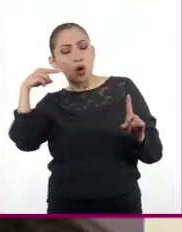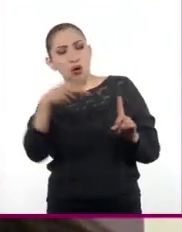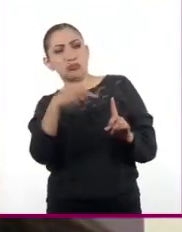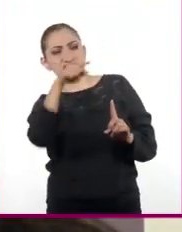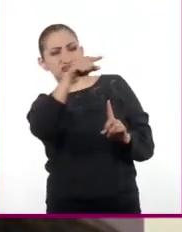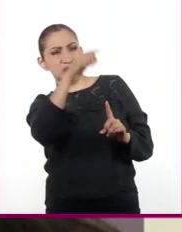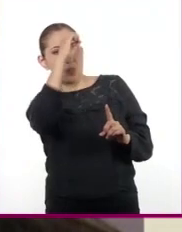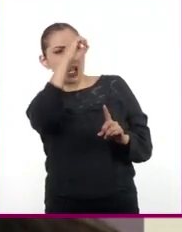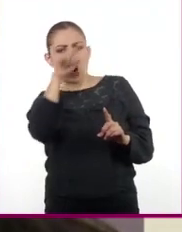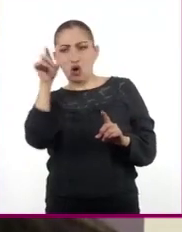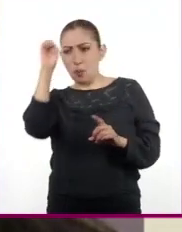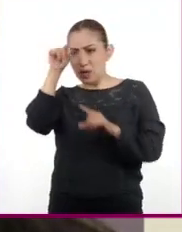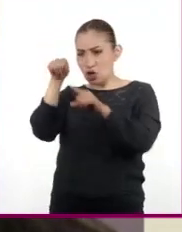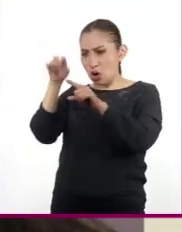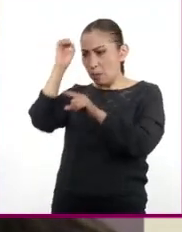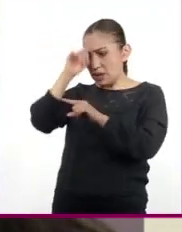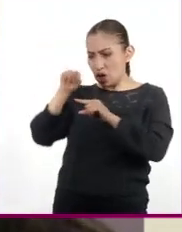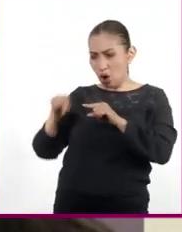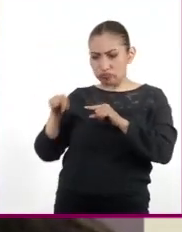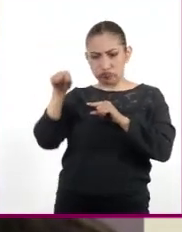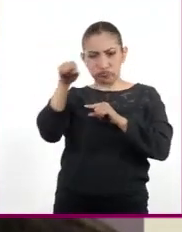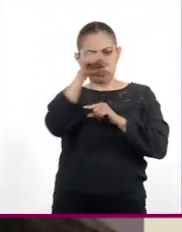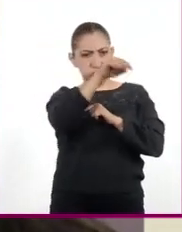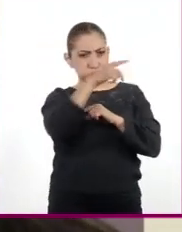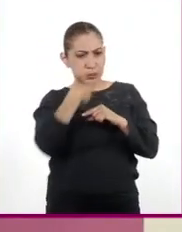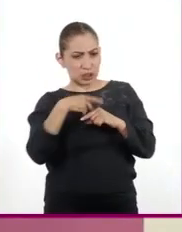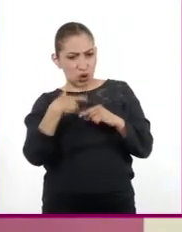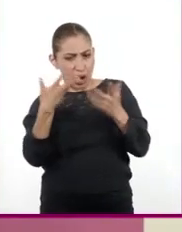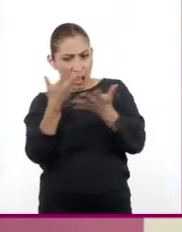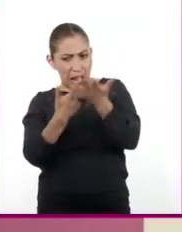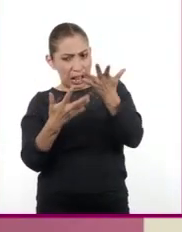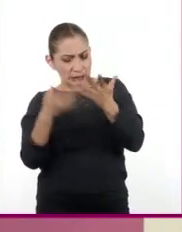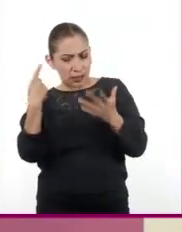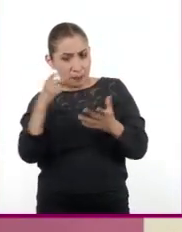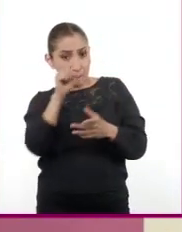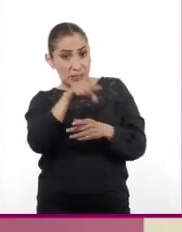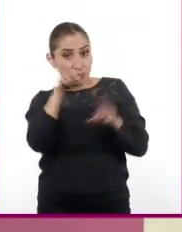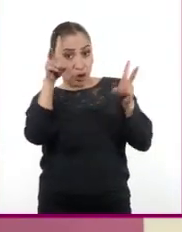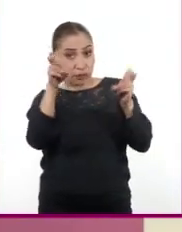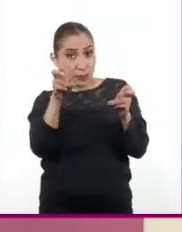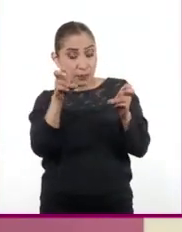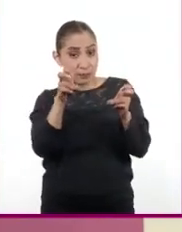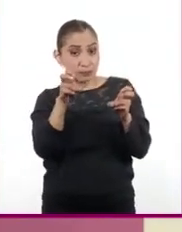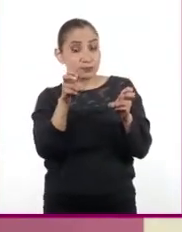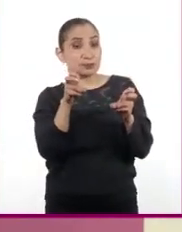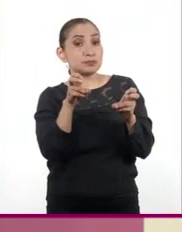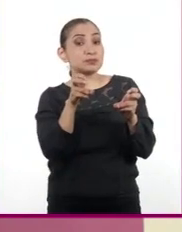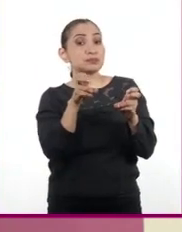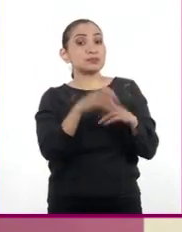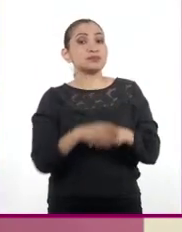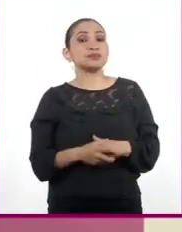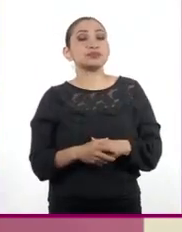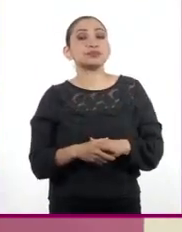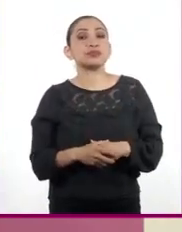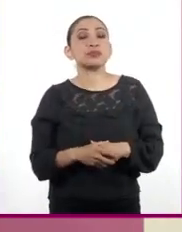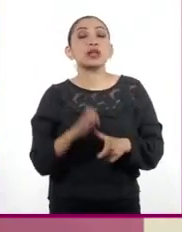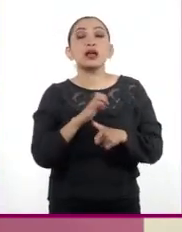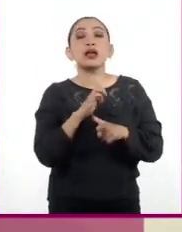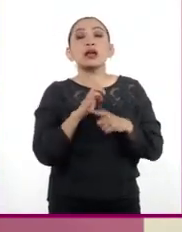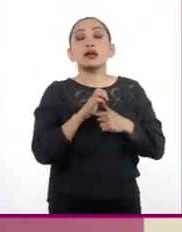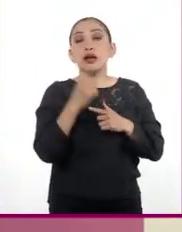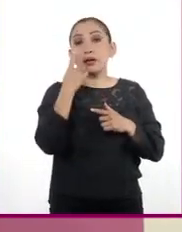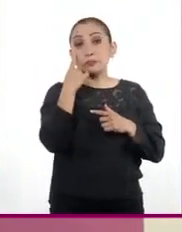que cada nota, que cada periodista puede imprimir en la información que está dando.